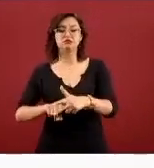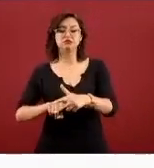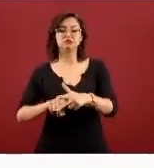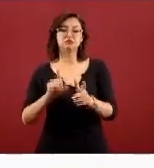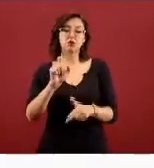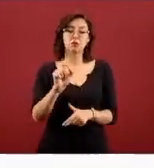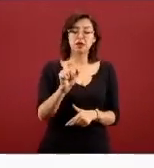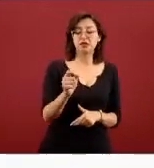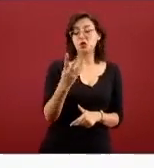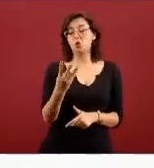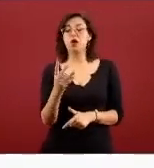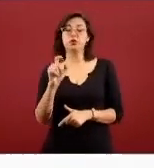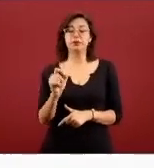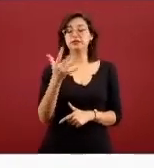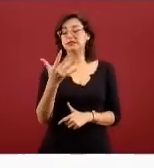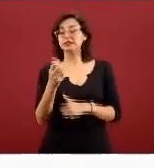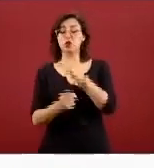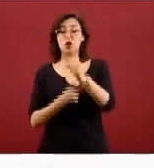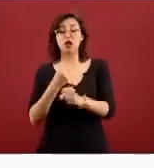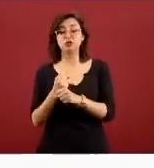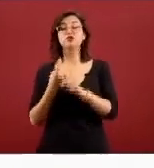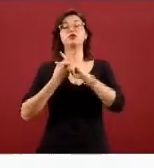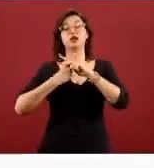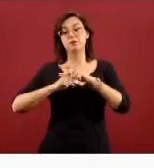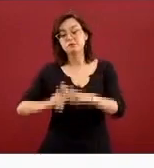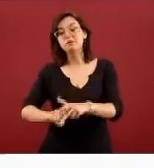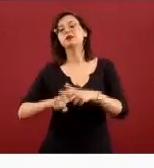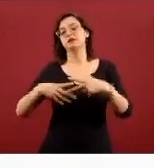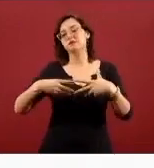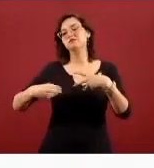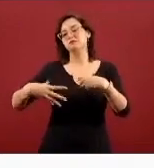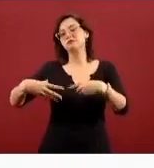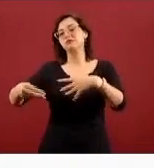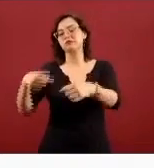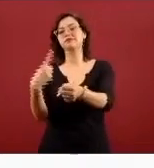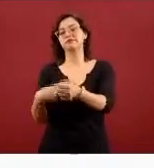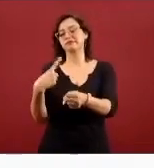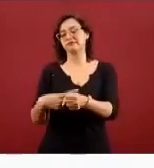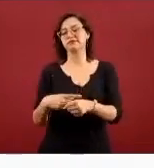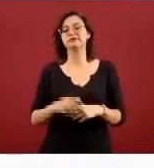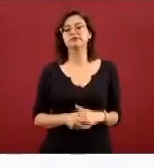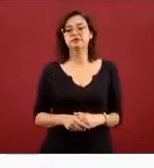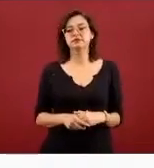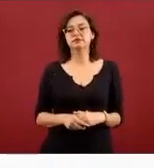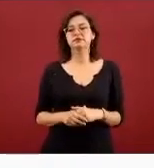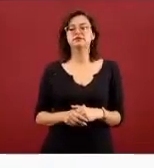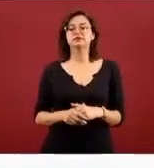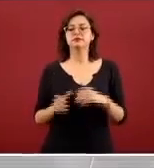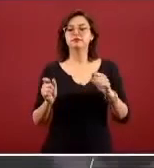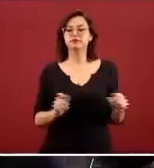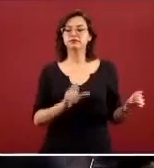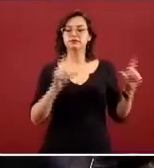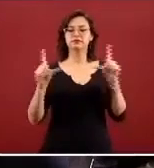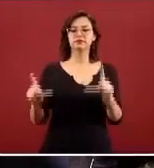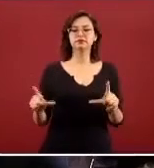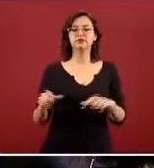24, 25 años de edad donde empezamos a tener presentación de casos, y de ahí para adelante. En la siguiente diapositiva